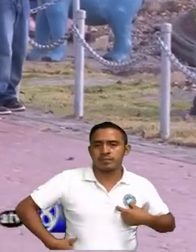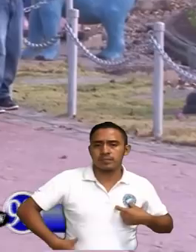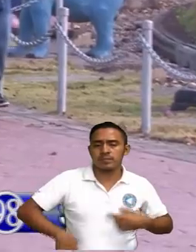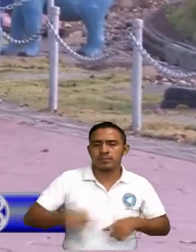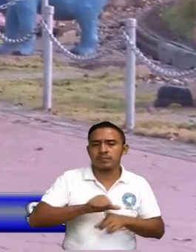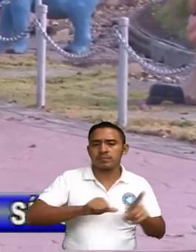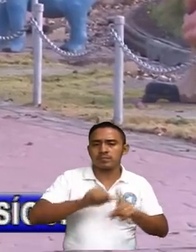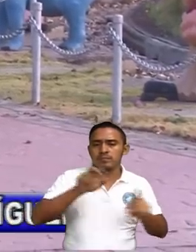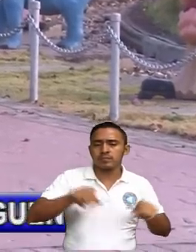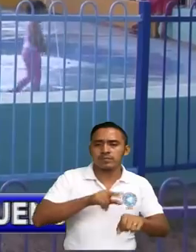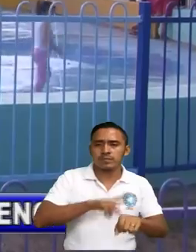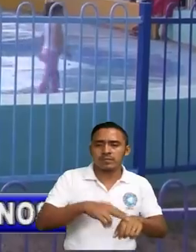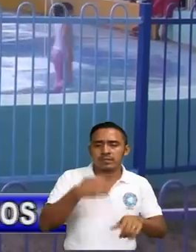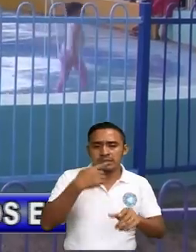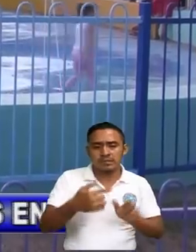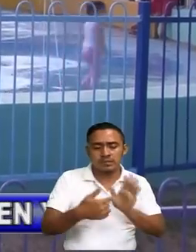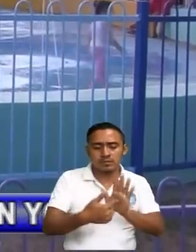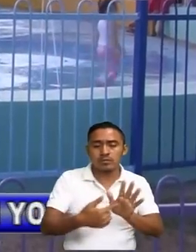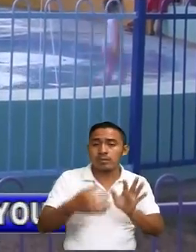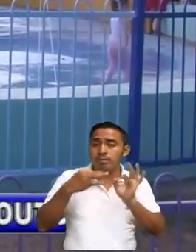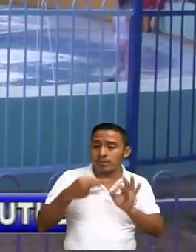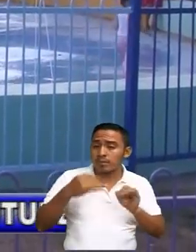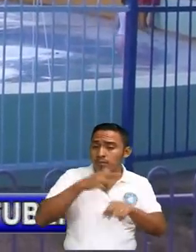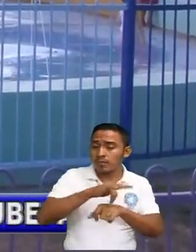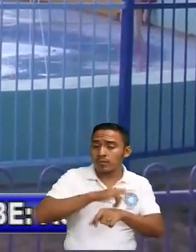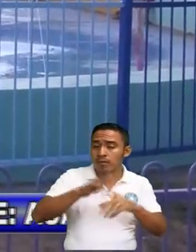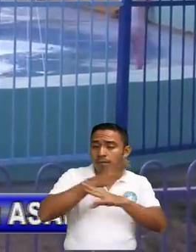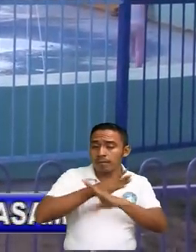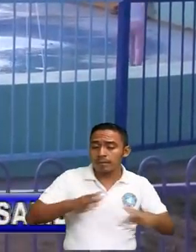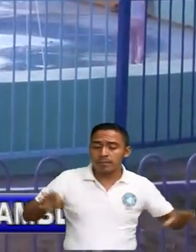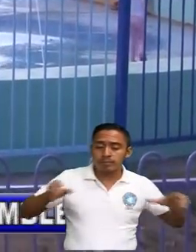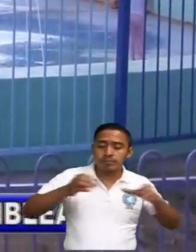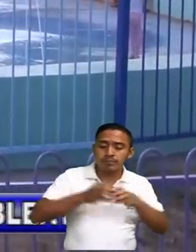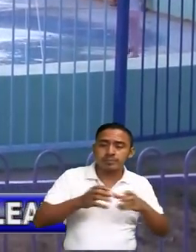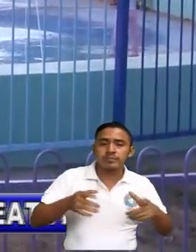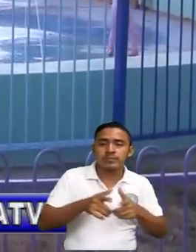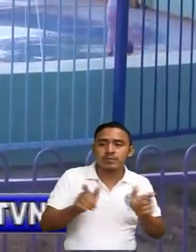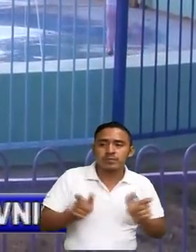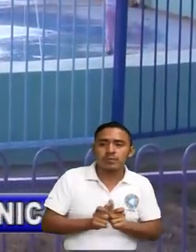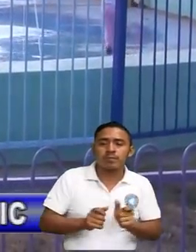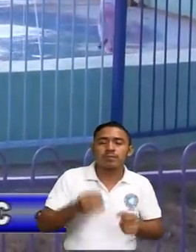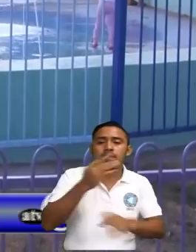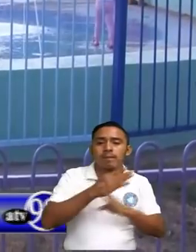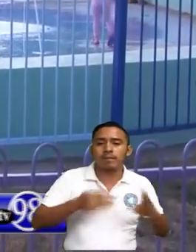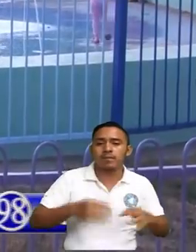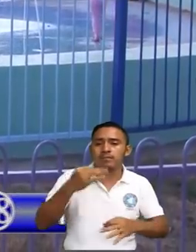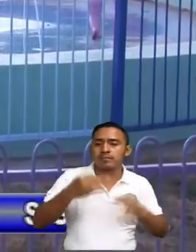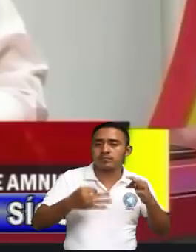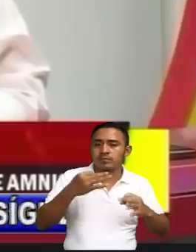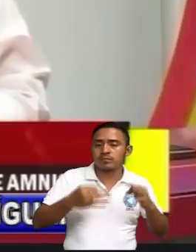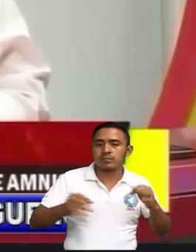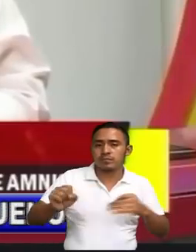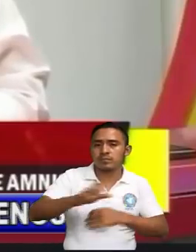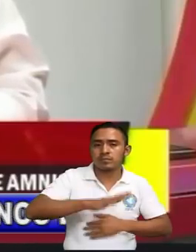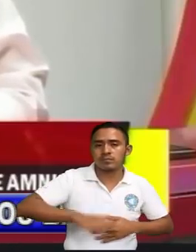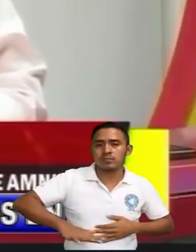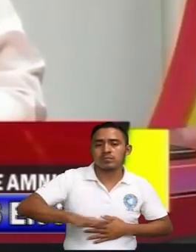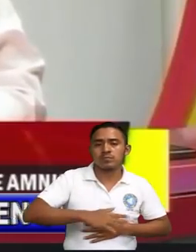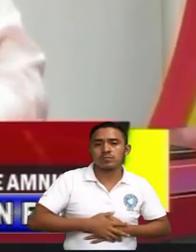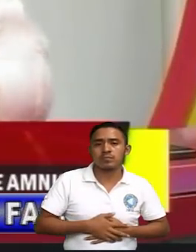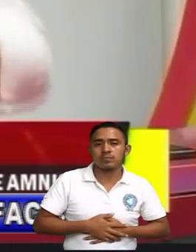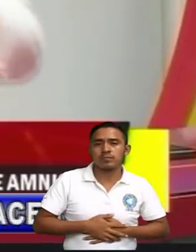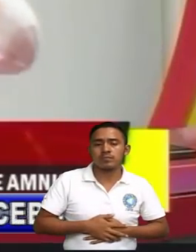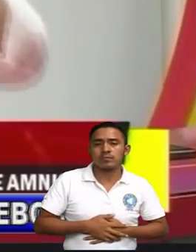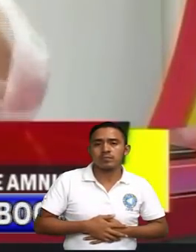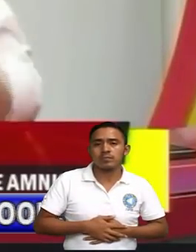Legislativo nicaragüense remarcó que el bien superior es la paz colectiva, una paz con justicia social. Y eso